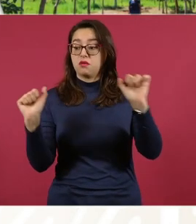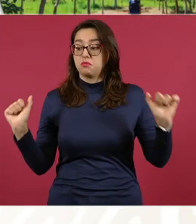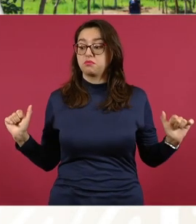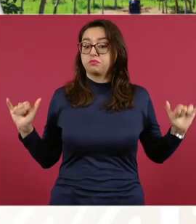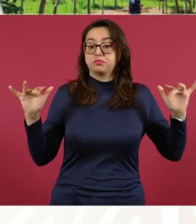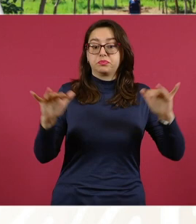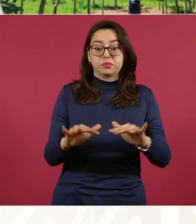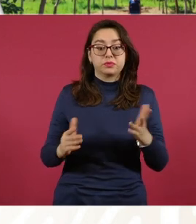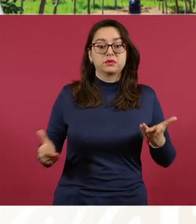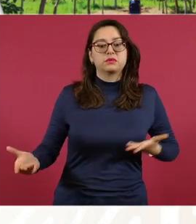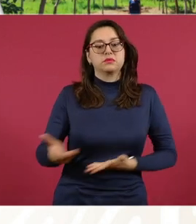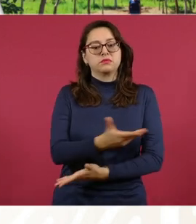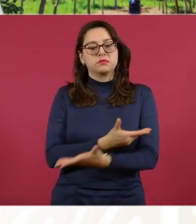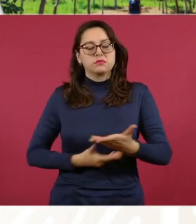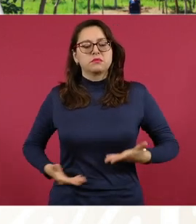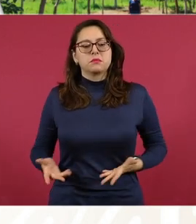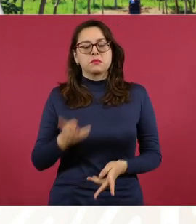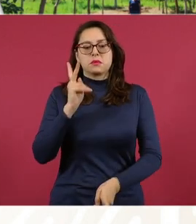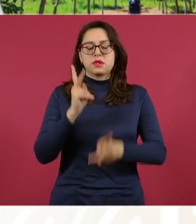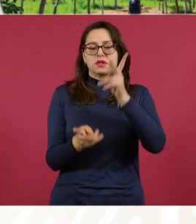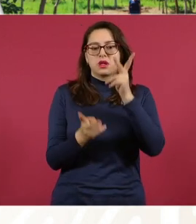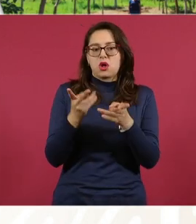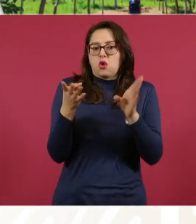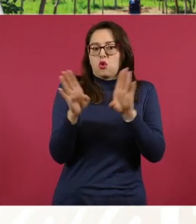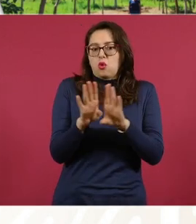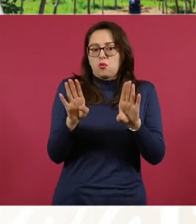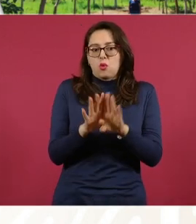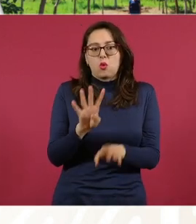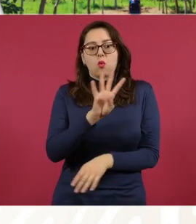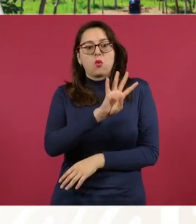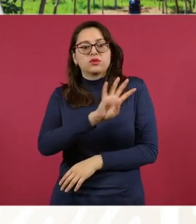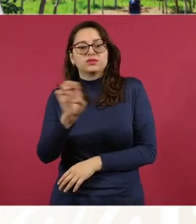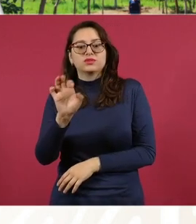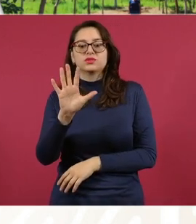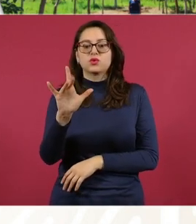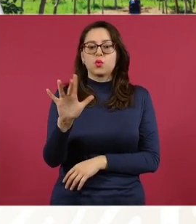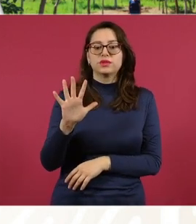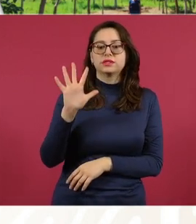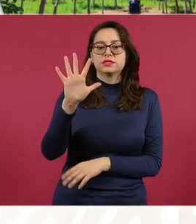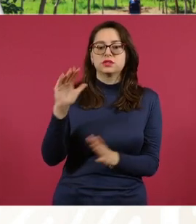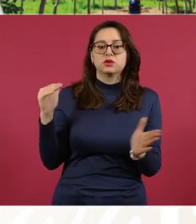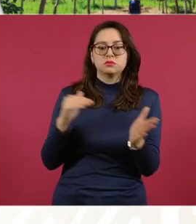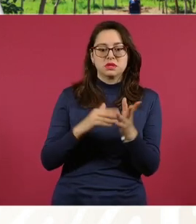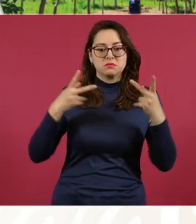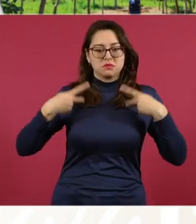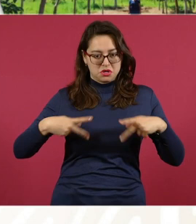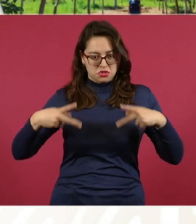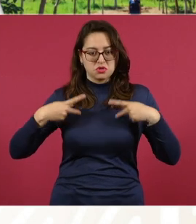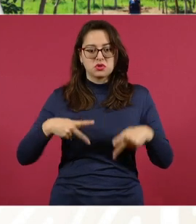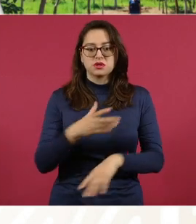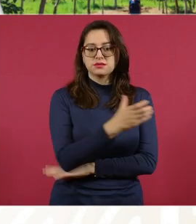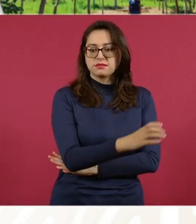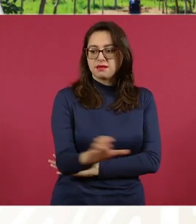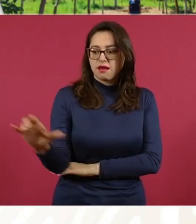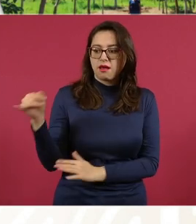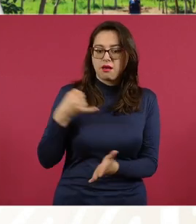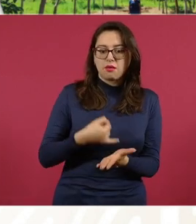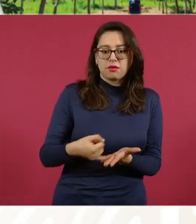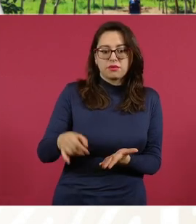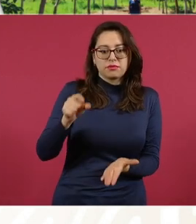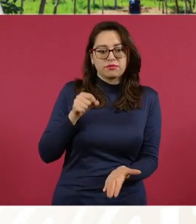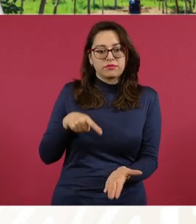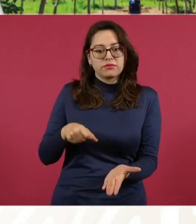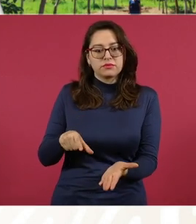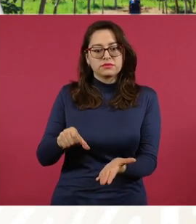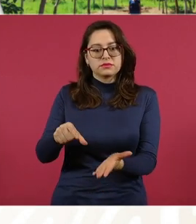más de 455 mil campesinos que forman parte de Sembrando Vida, impulsaremos